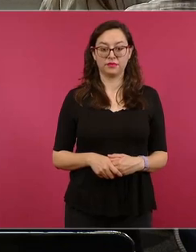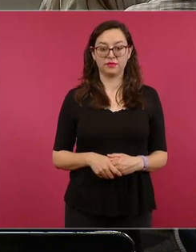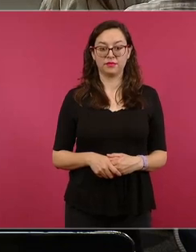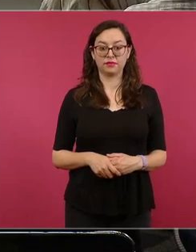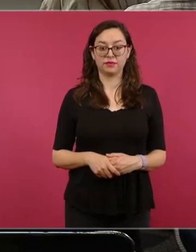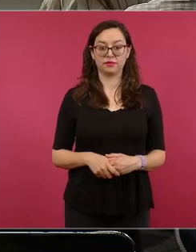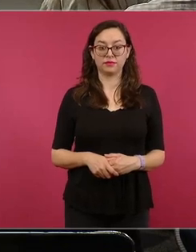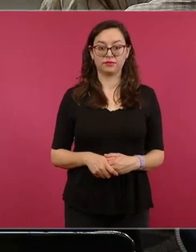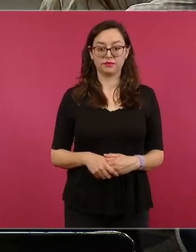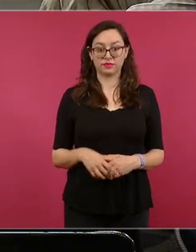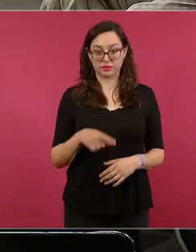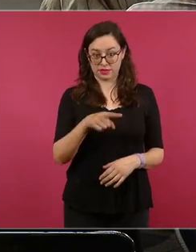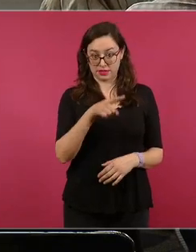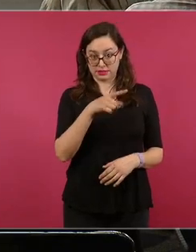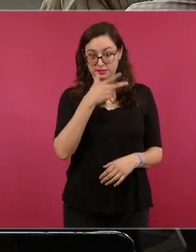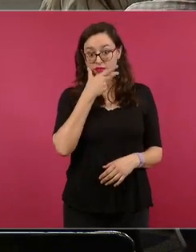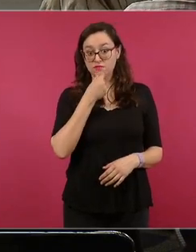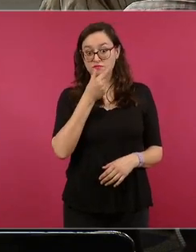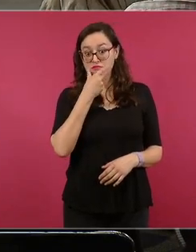Miren, Narro ahí está atrás